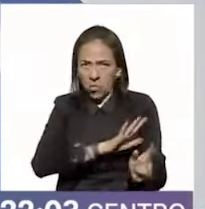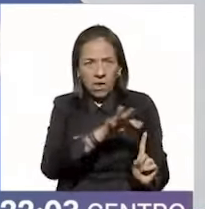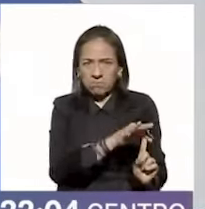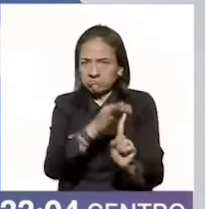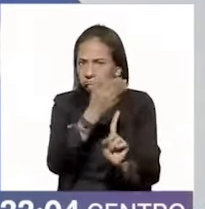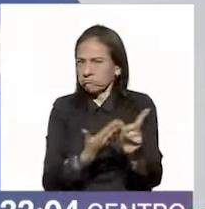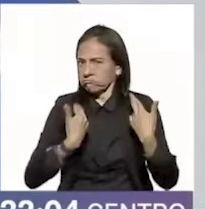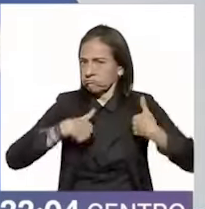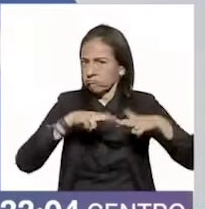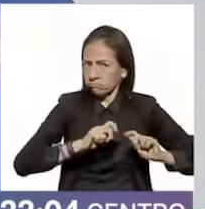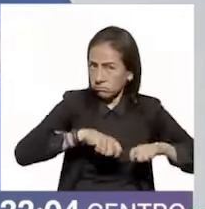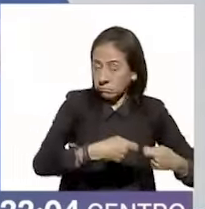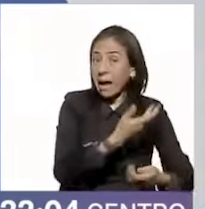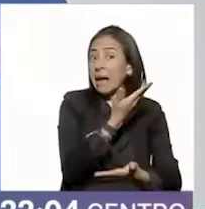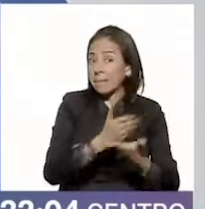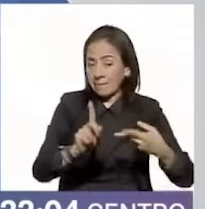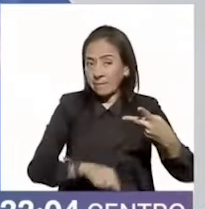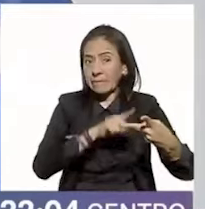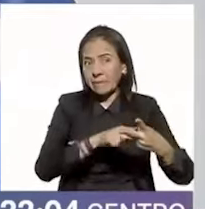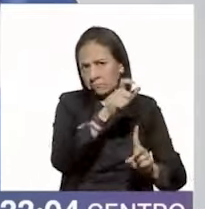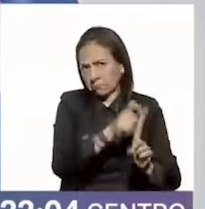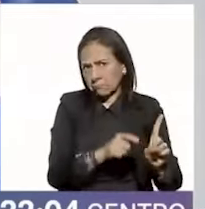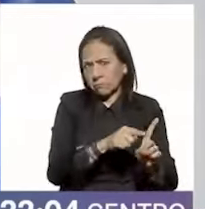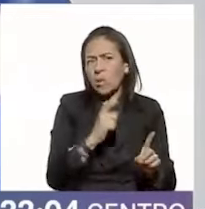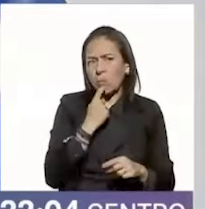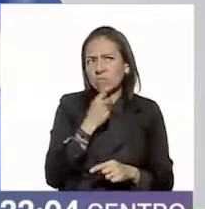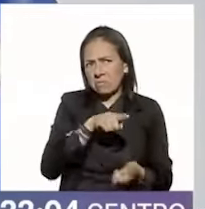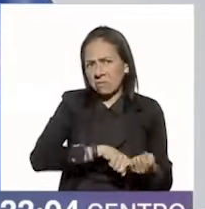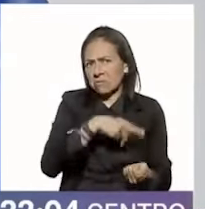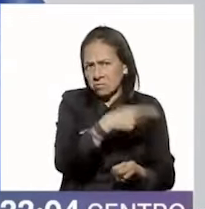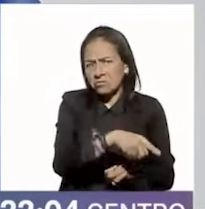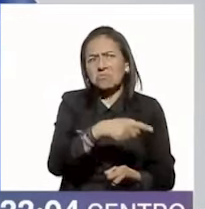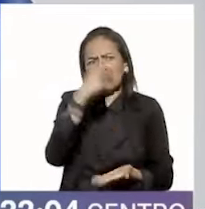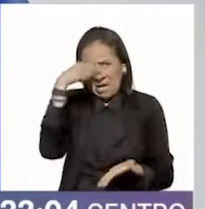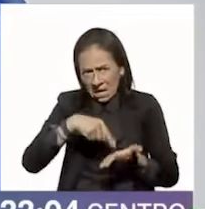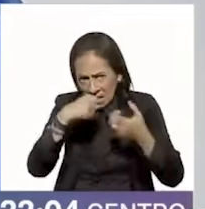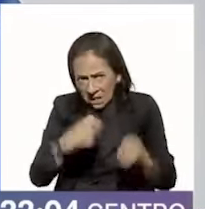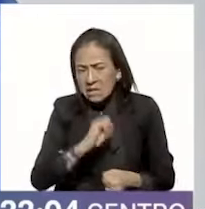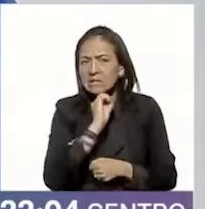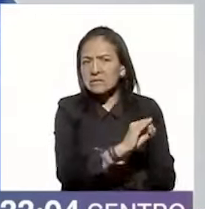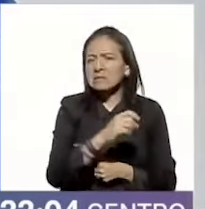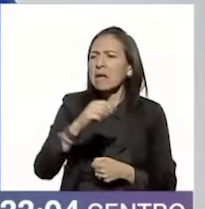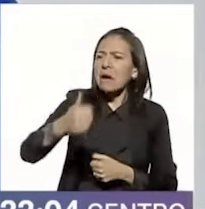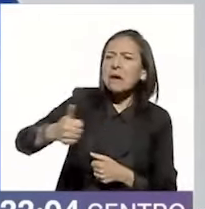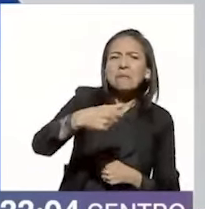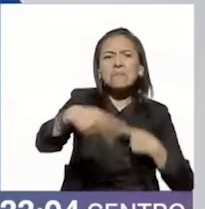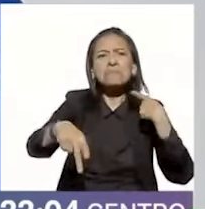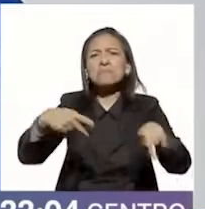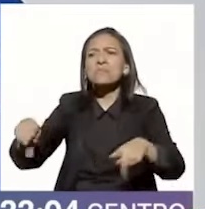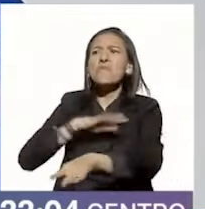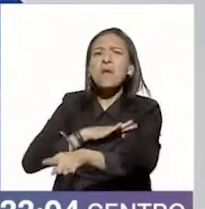una persona creyente, López Obrador, y al ser respetuoso con las creencias, creo que tampoco ha dado pie para que